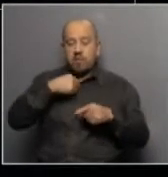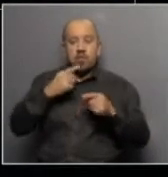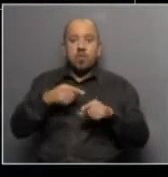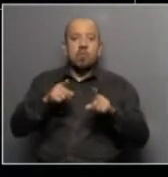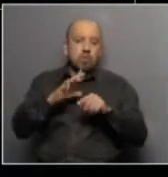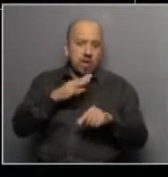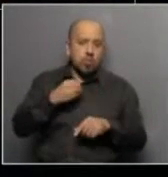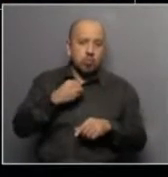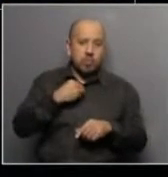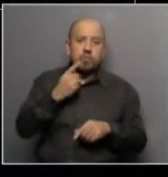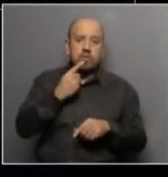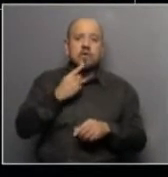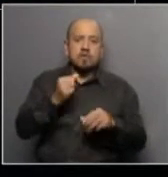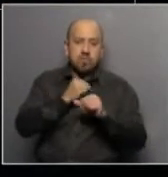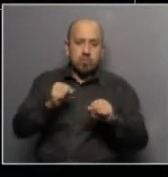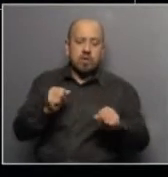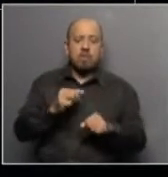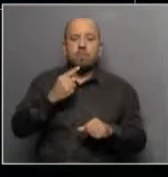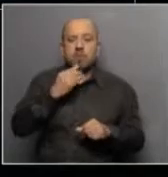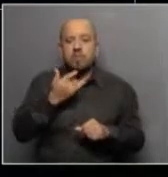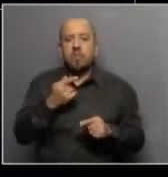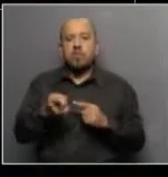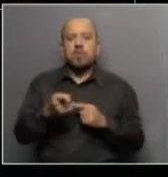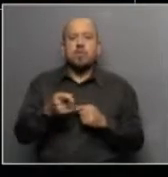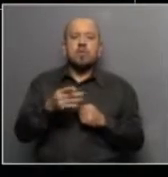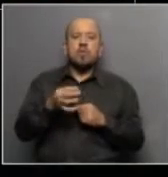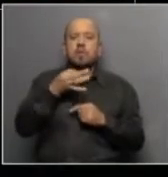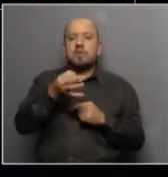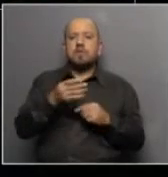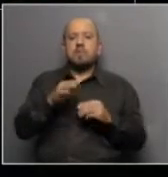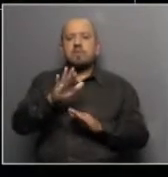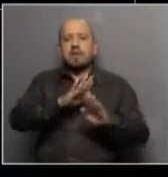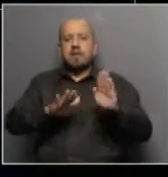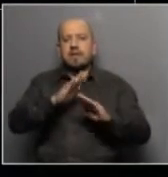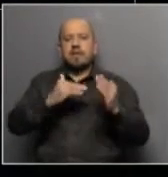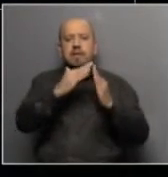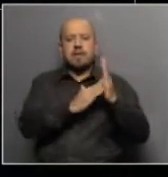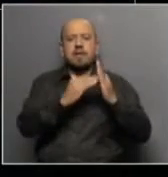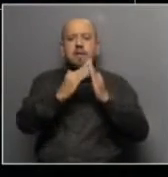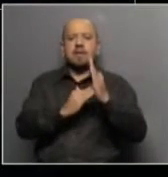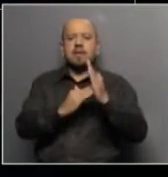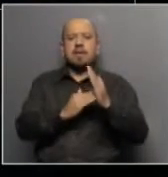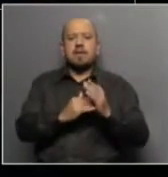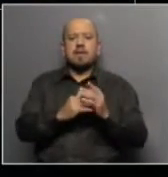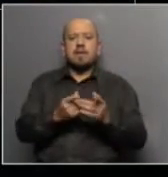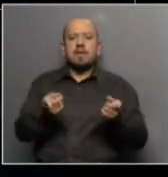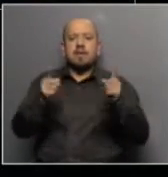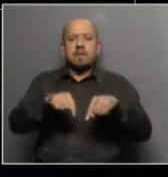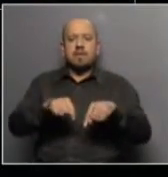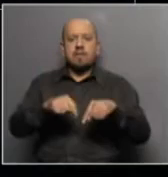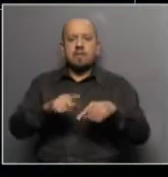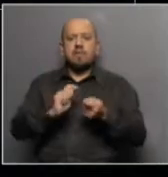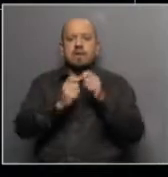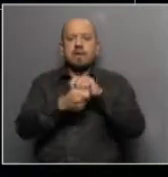se puede... Por ejemplo, el otro tema, ¿no? Esto de que dicen, van a arreglar los asentamientos irregulares. Me cambio el nombre y vengo a este programa de vuelta.